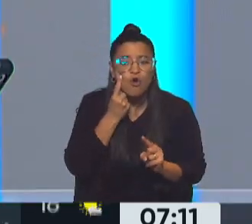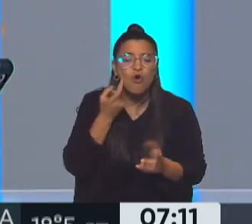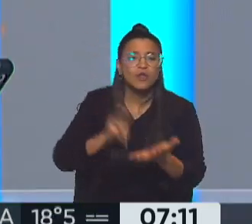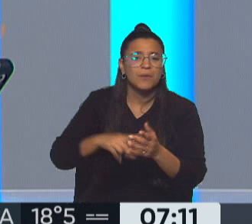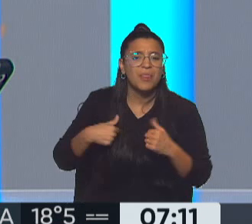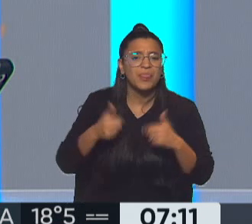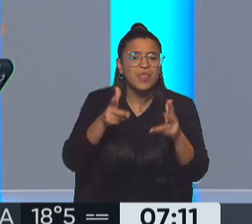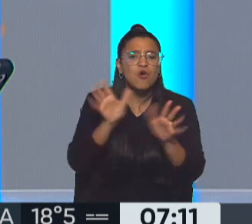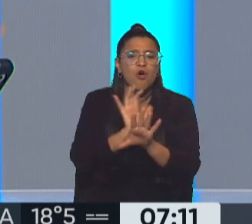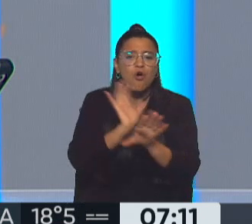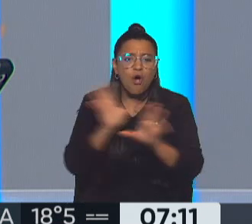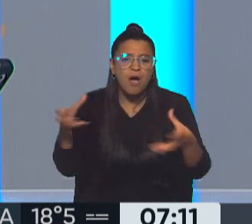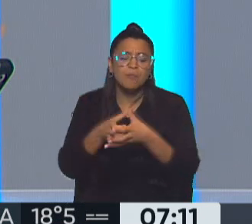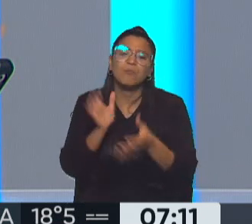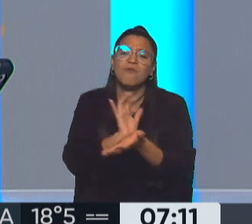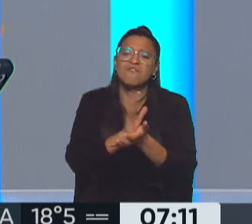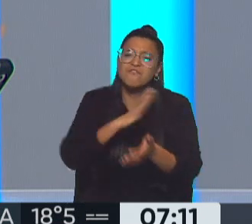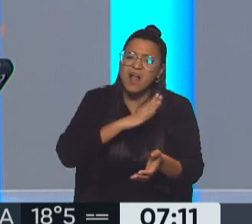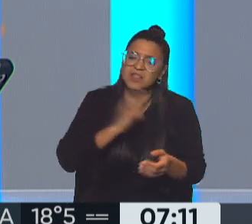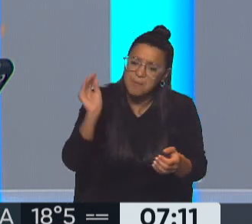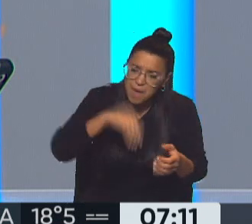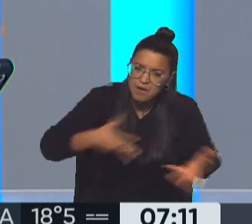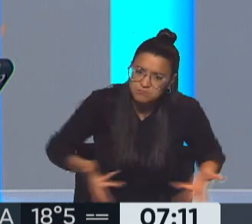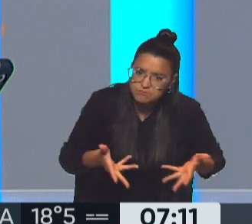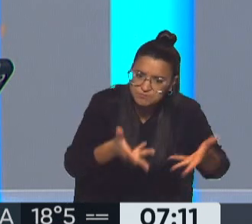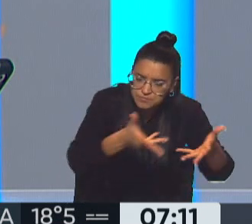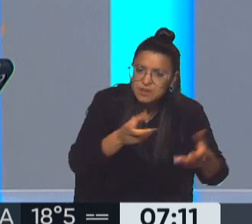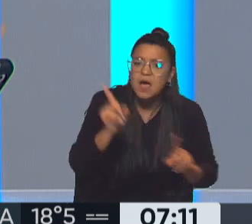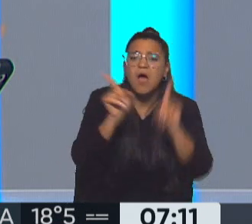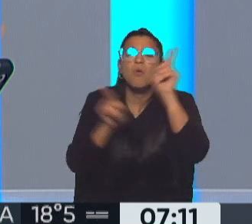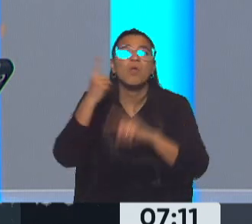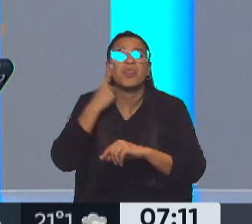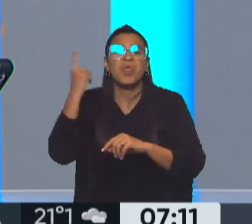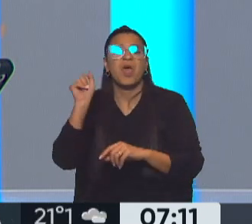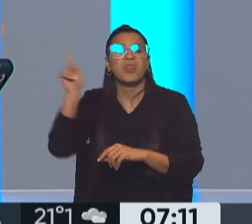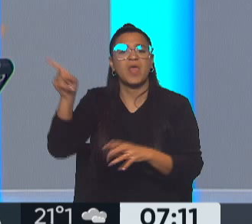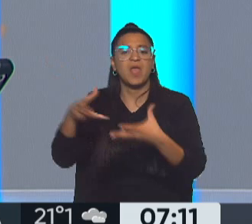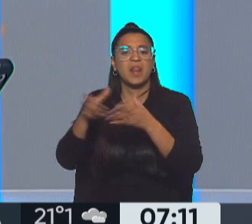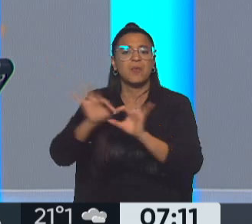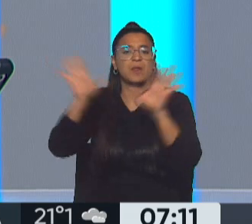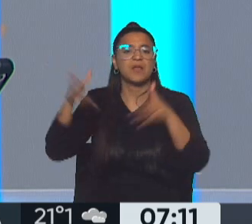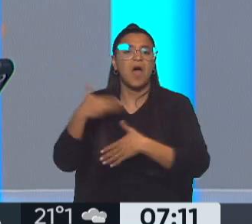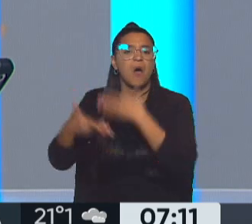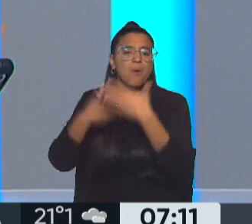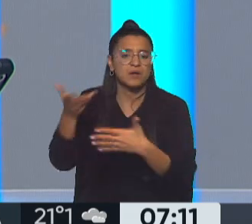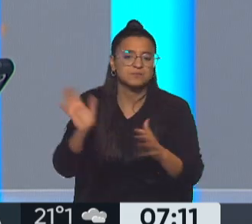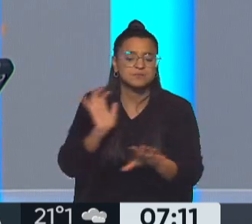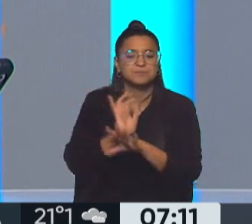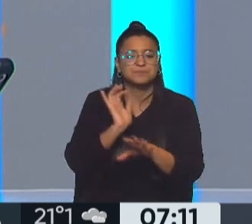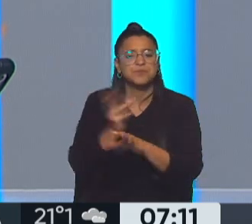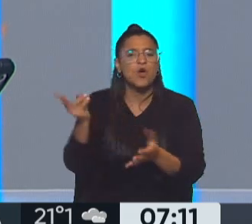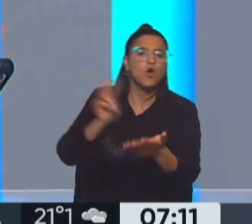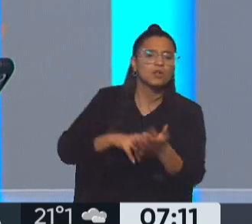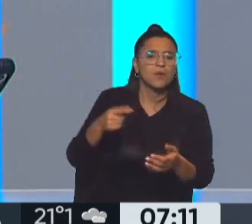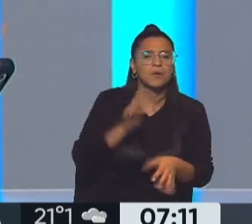con esto? una agrupación inmadura y rescatando algunas ideas de La Libertad Avanza, con lo que hubo nuevamente